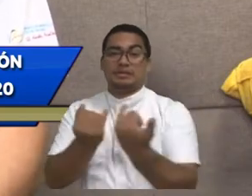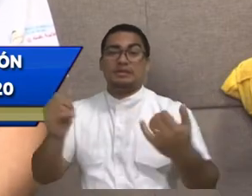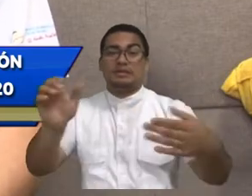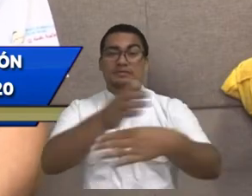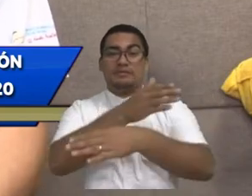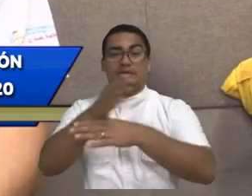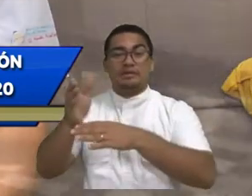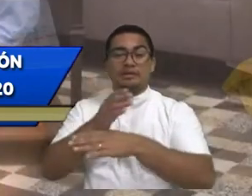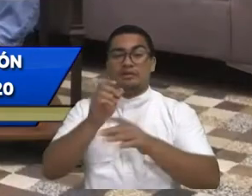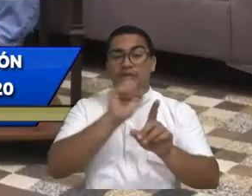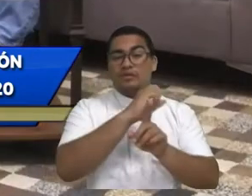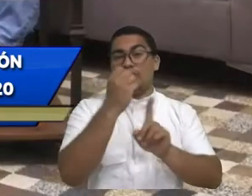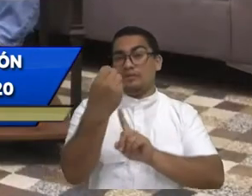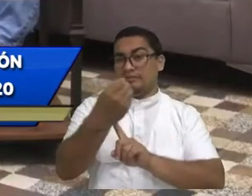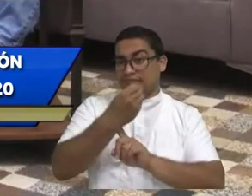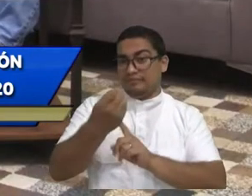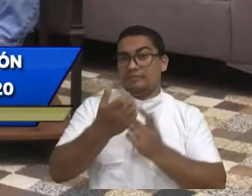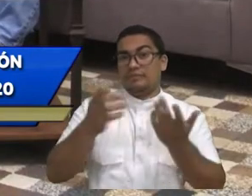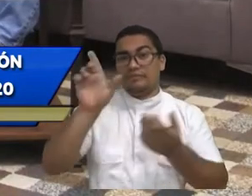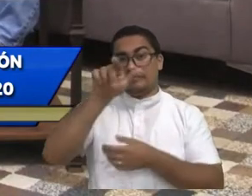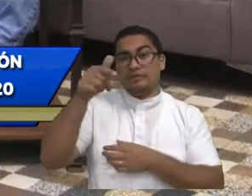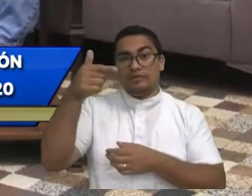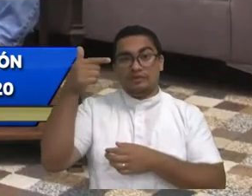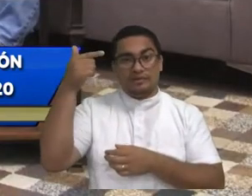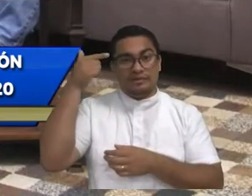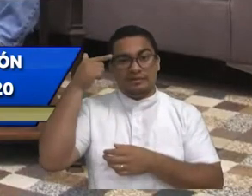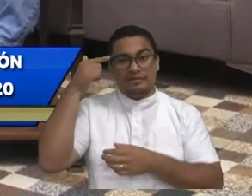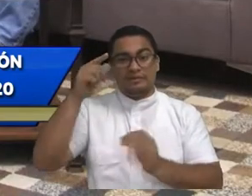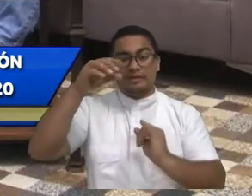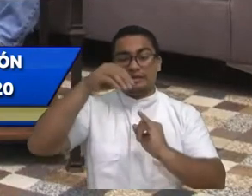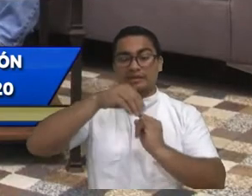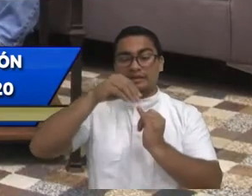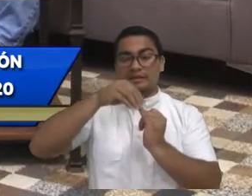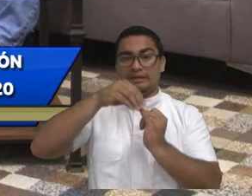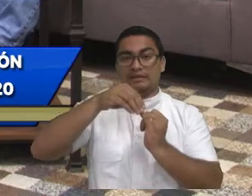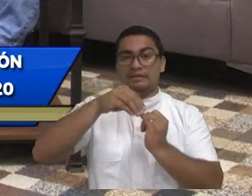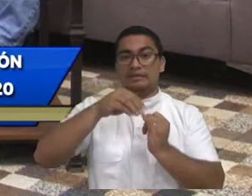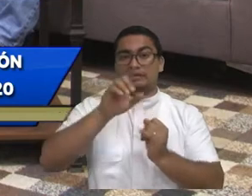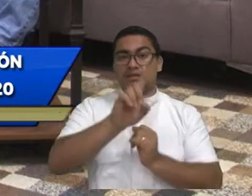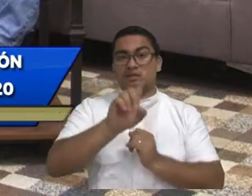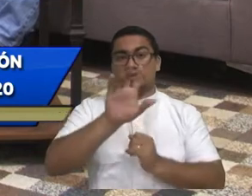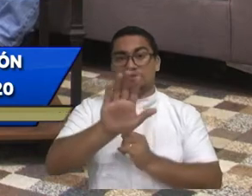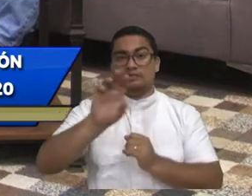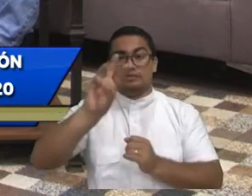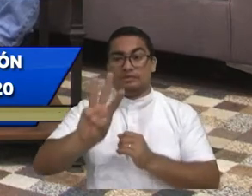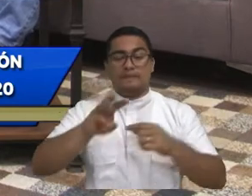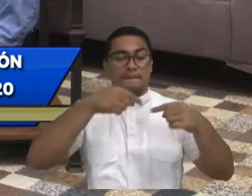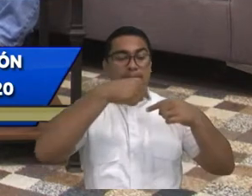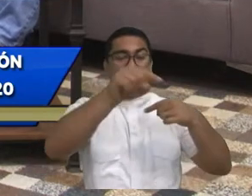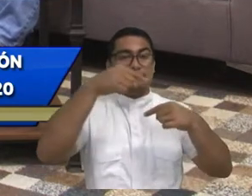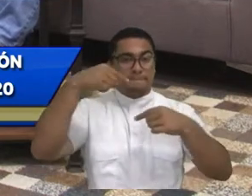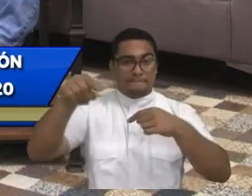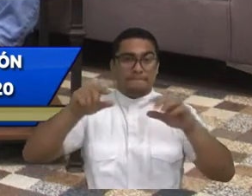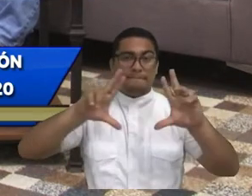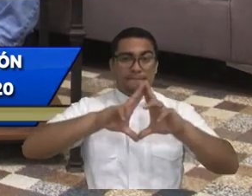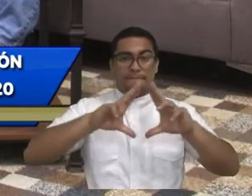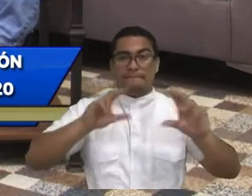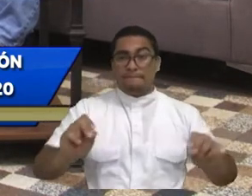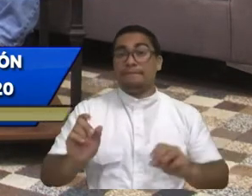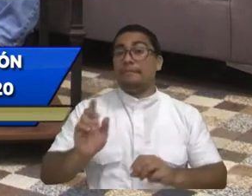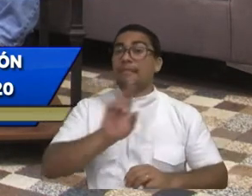territorio nuestro gobierno era a través del inatec tiene cobertura en los 153 municipios del país por lo que yo sé